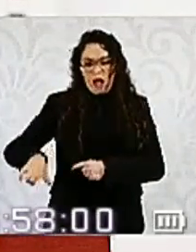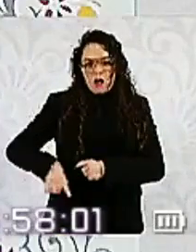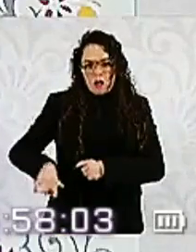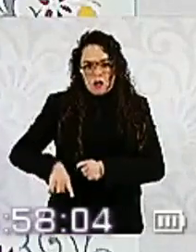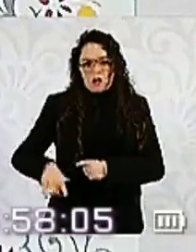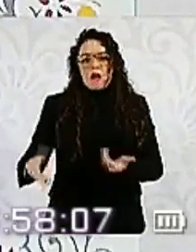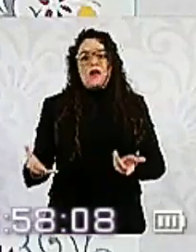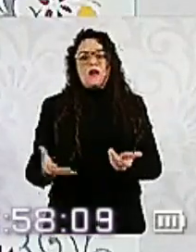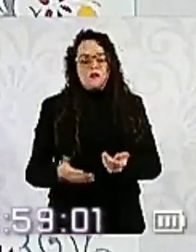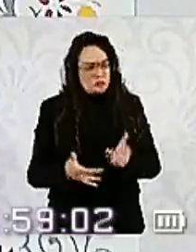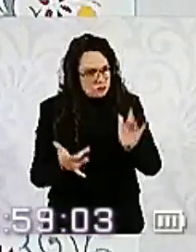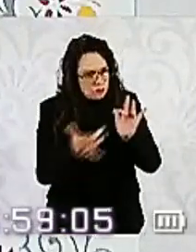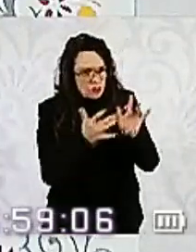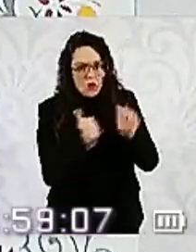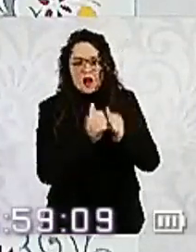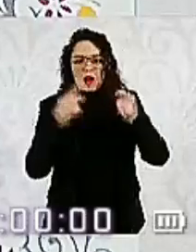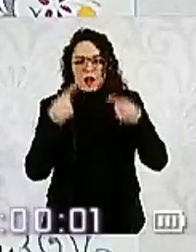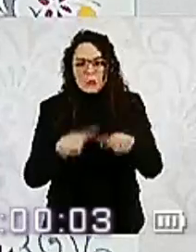cercana al pueblo